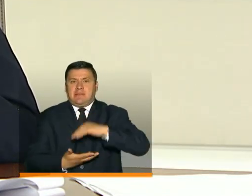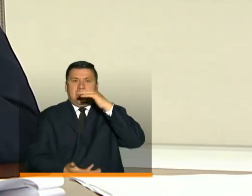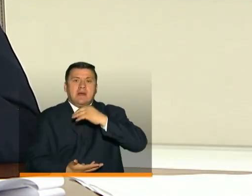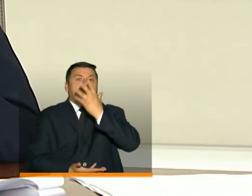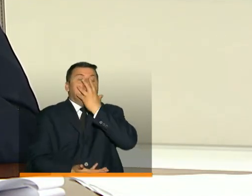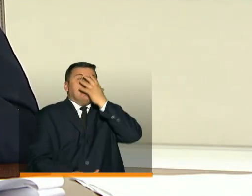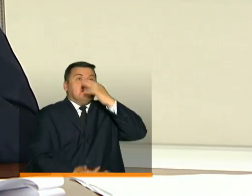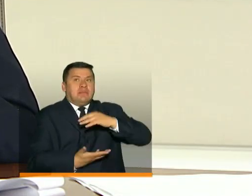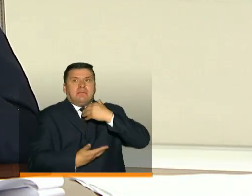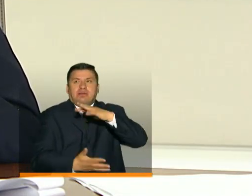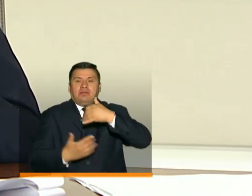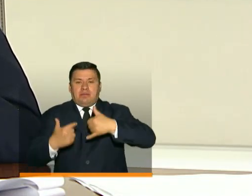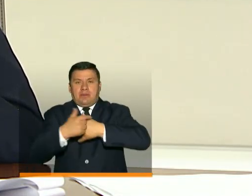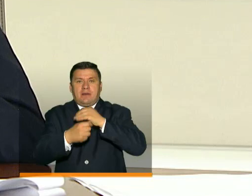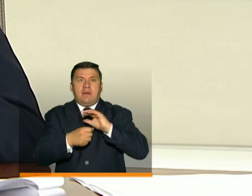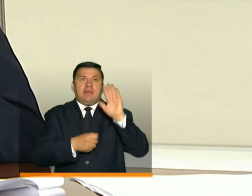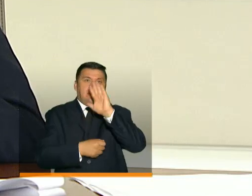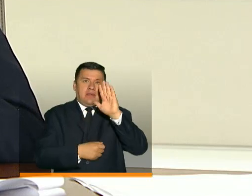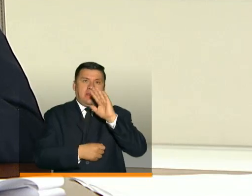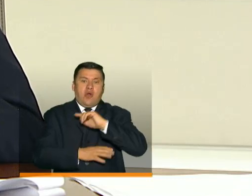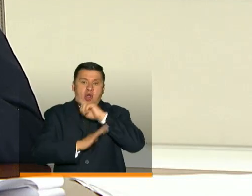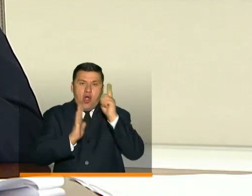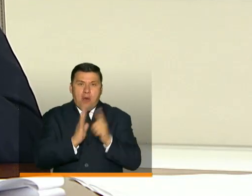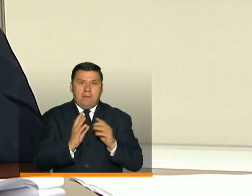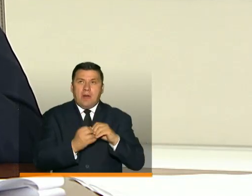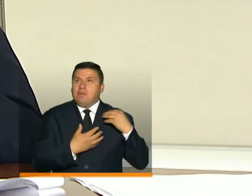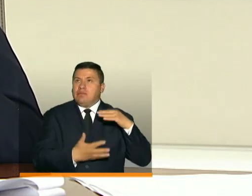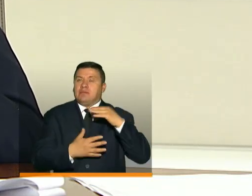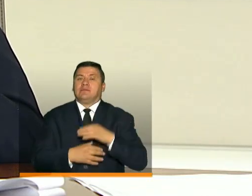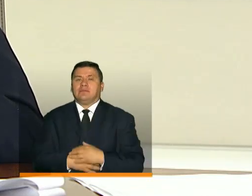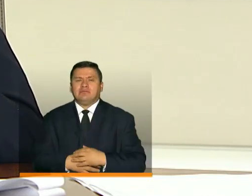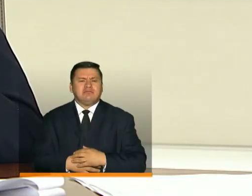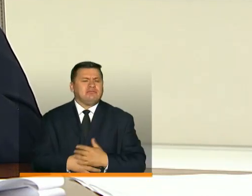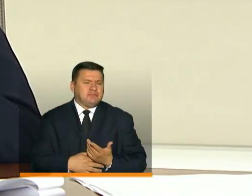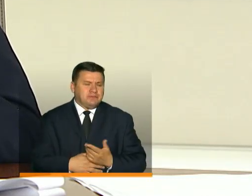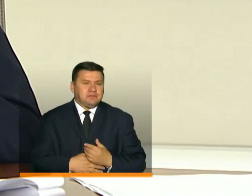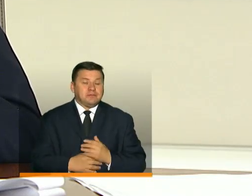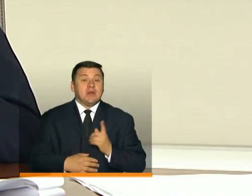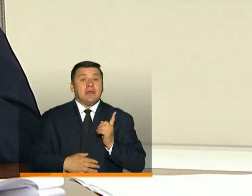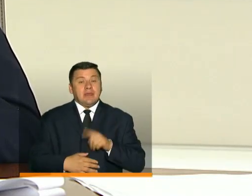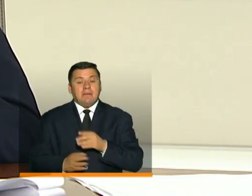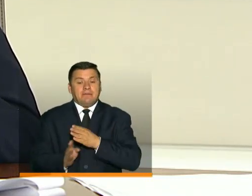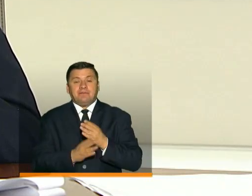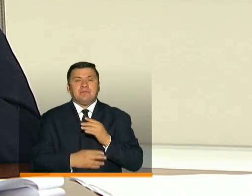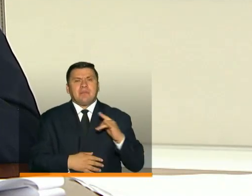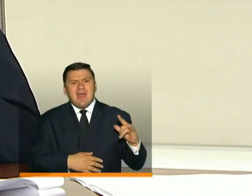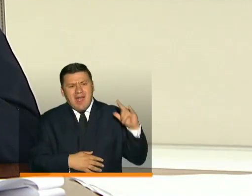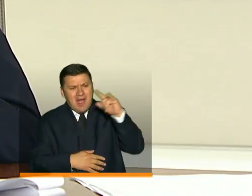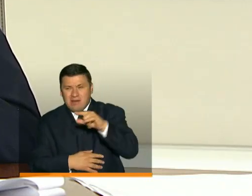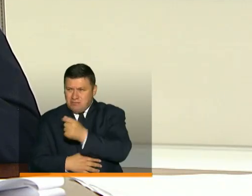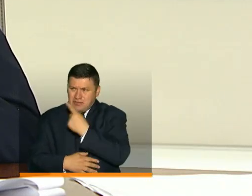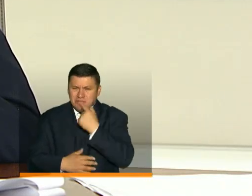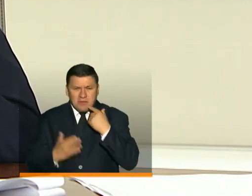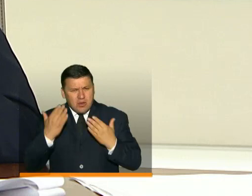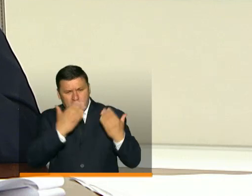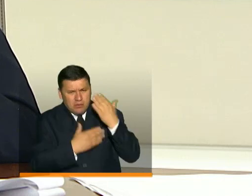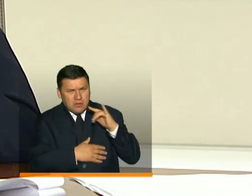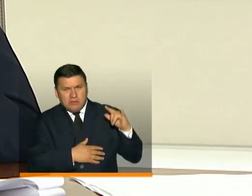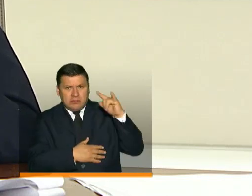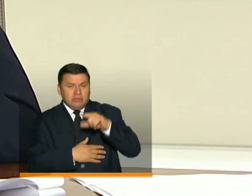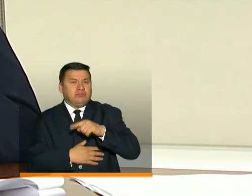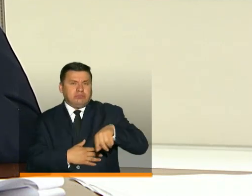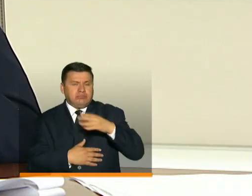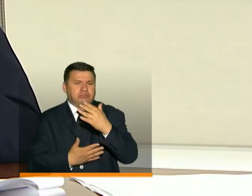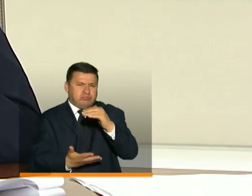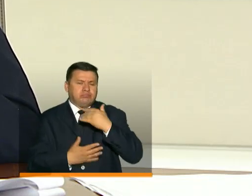aporte de número de ventiladores para poder distribuir. En lo que tiene que ver con pilotos de aeropuertos que usted me preguntaba, señor presidente,